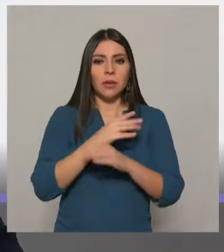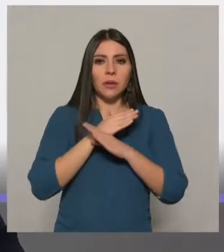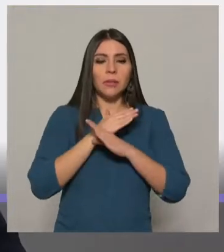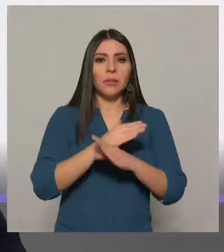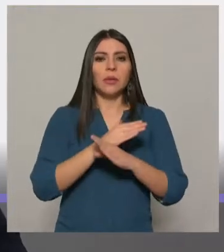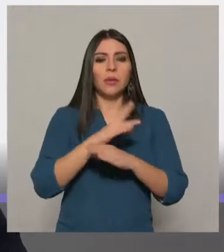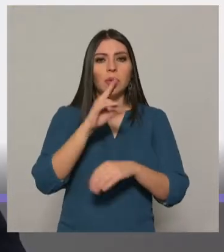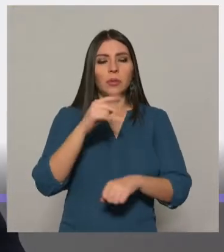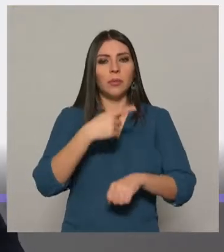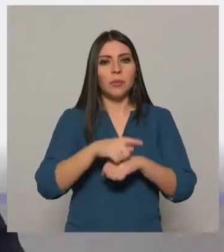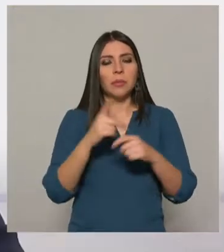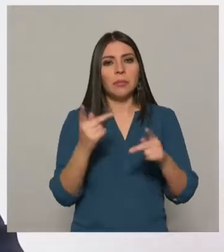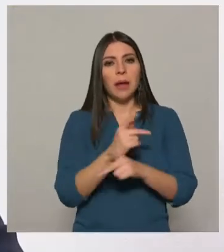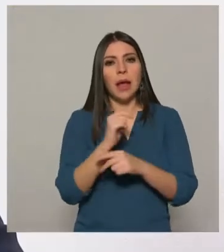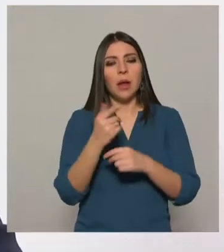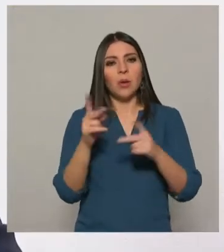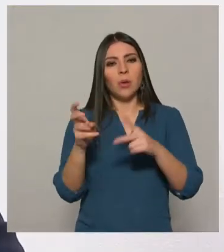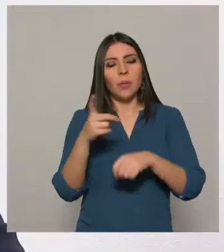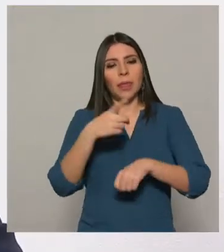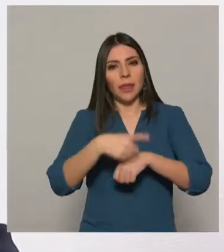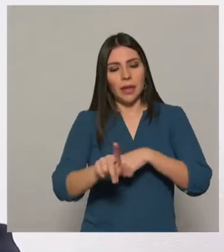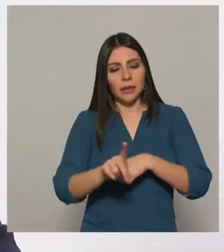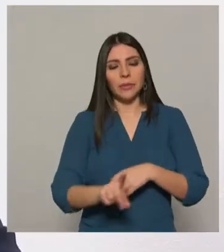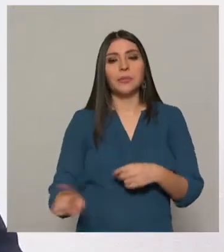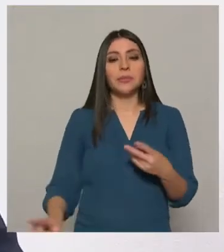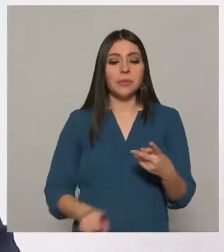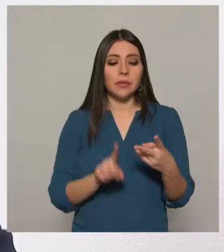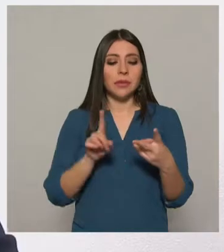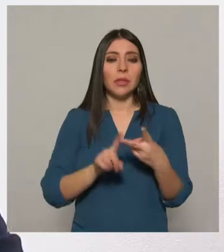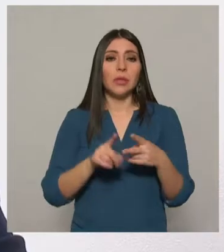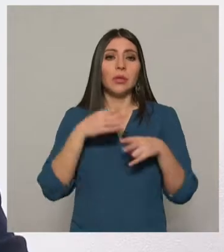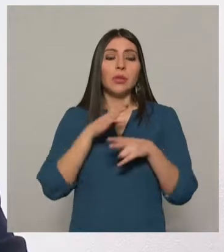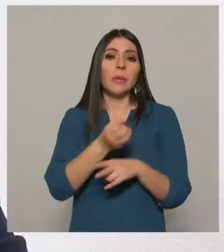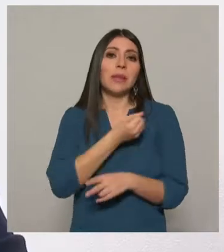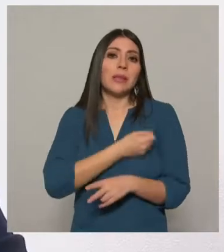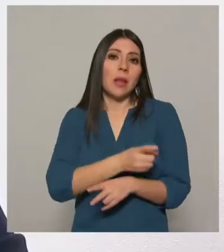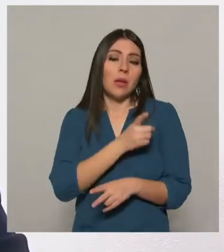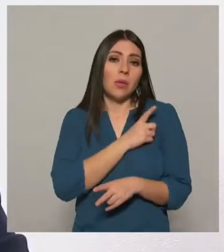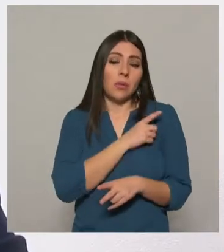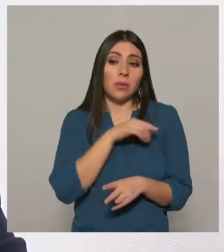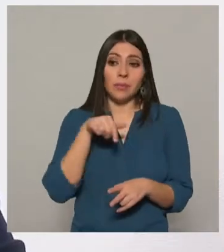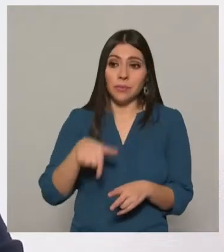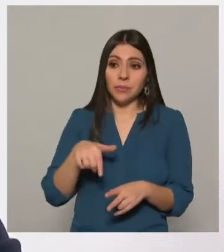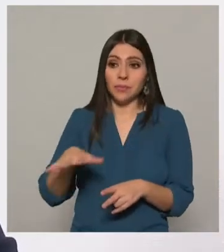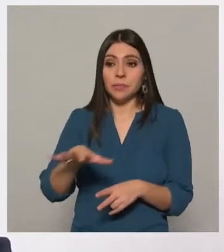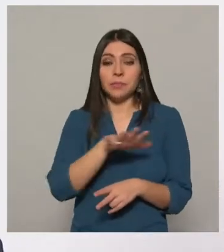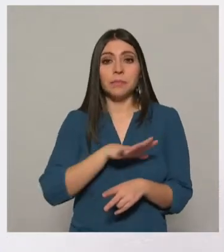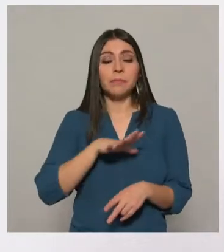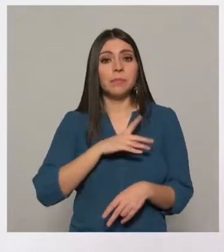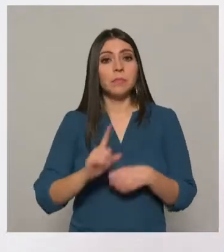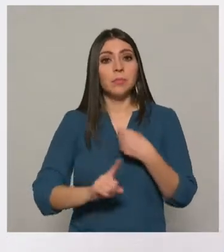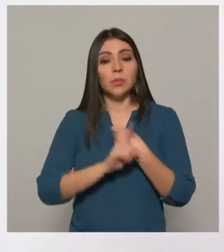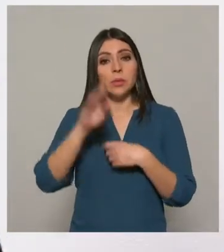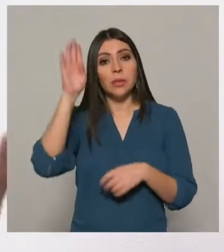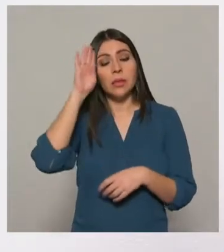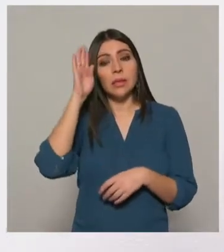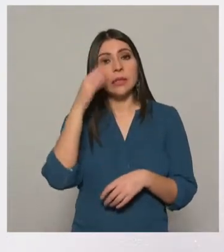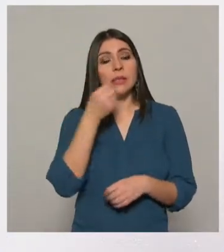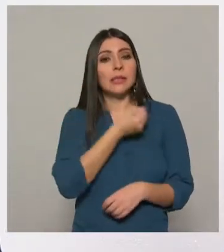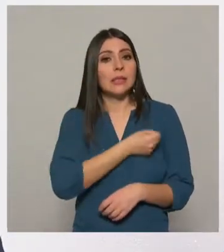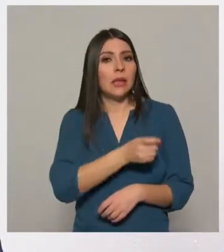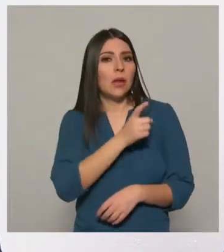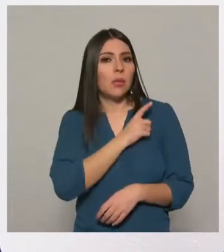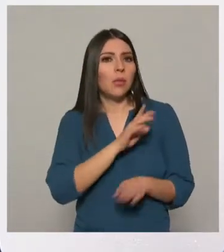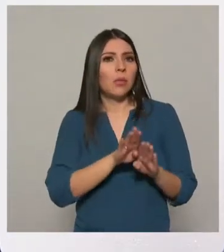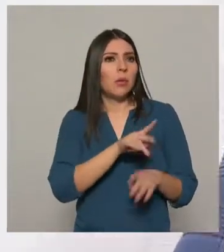delito, que se tiene que designar al tema de salud. Tenemos un gran problema de salud que en la percepción, pero también en